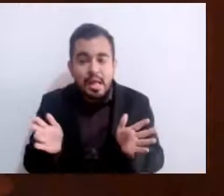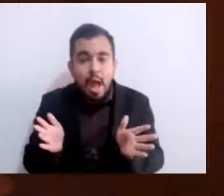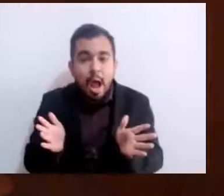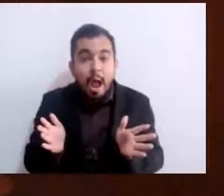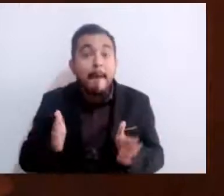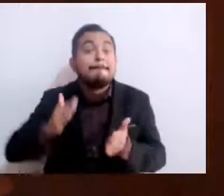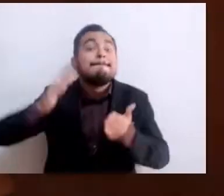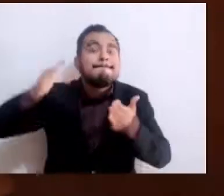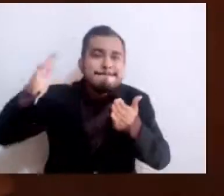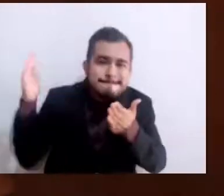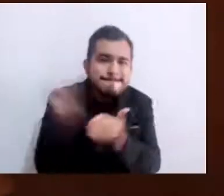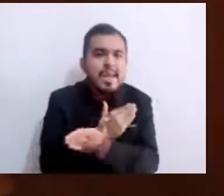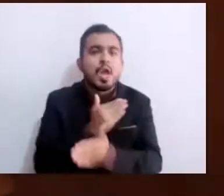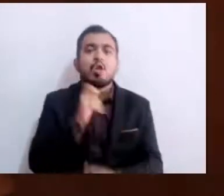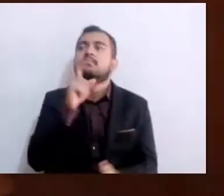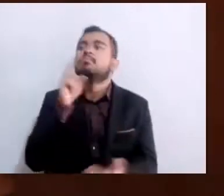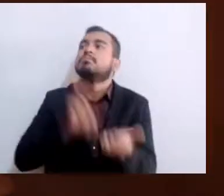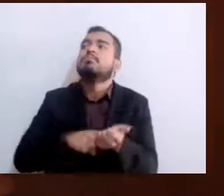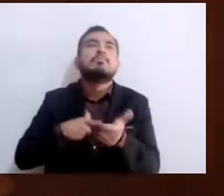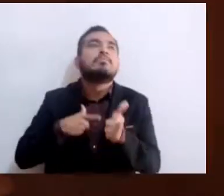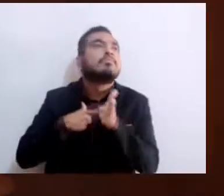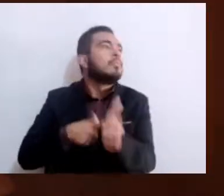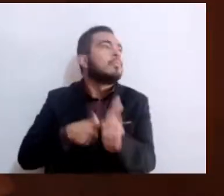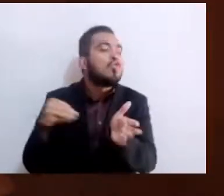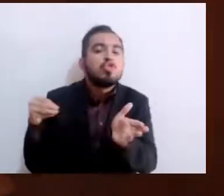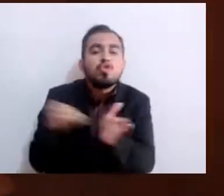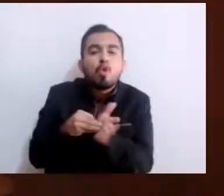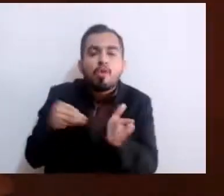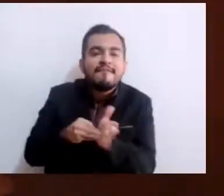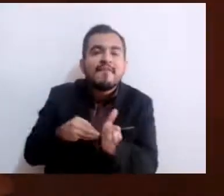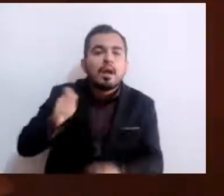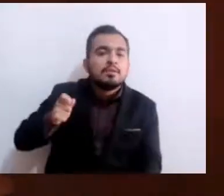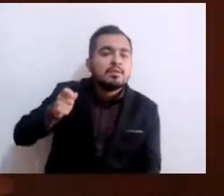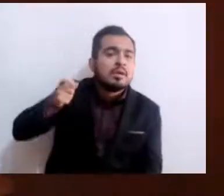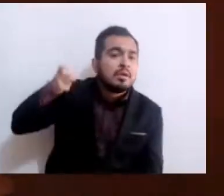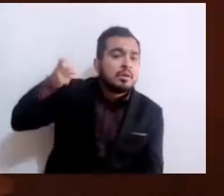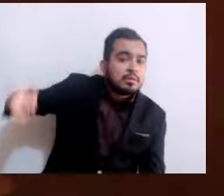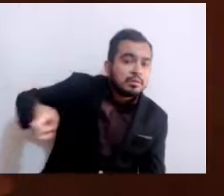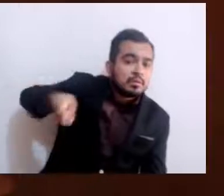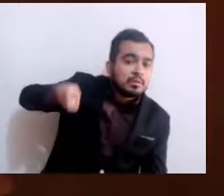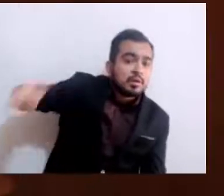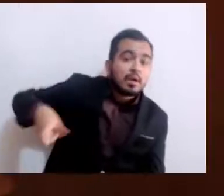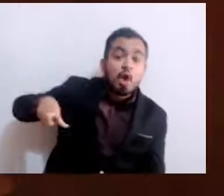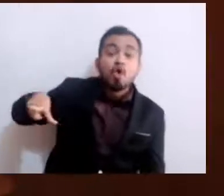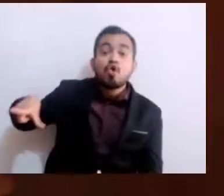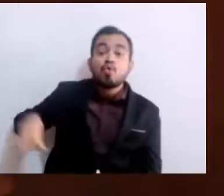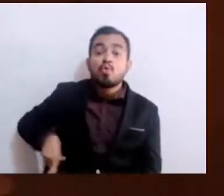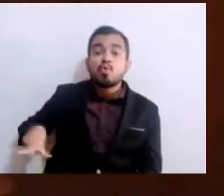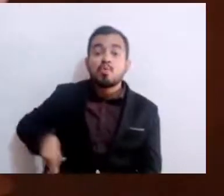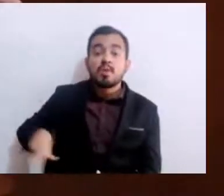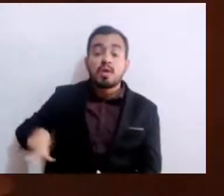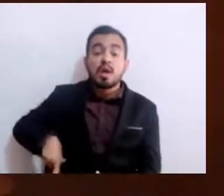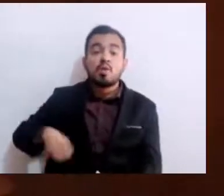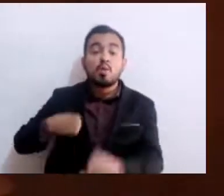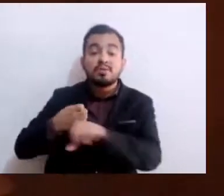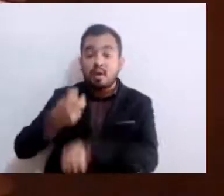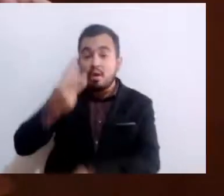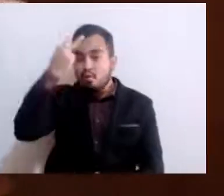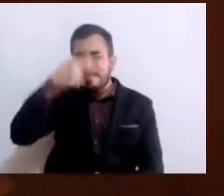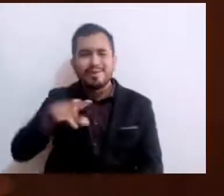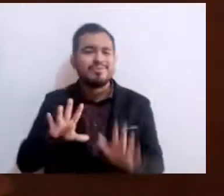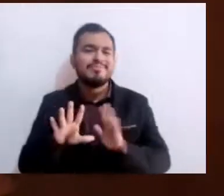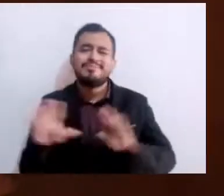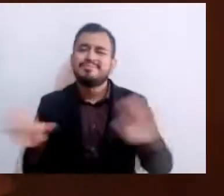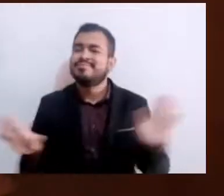habiendo este señalamiento hacia el gobierno del Estado. No queremos seguir en ese